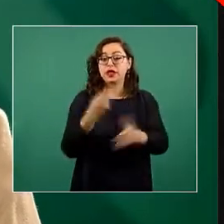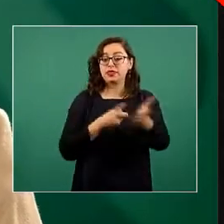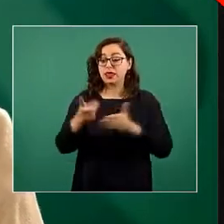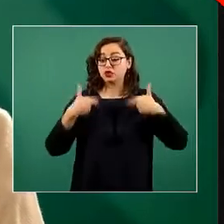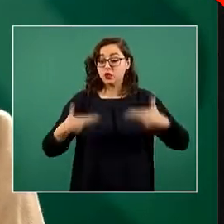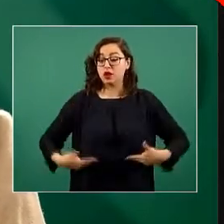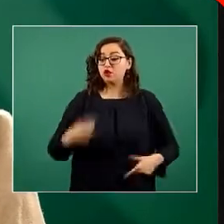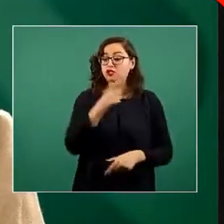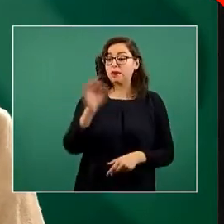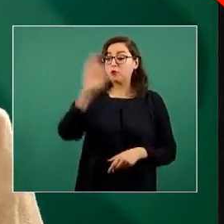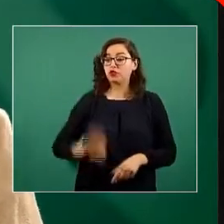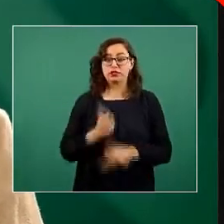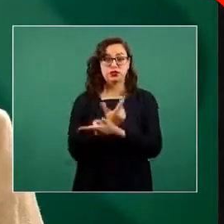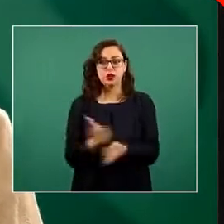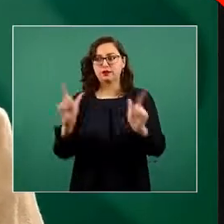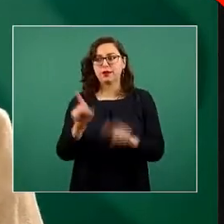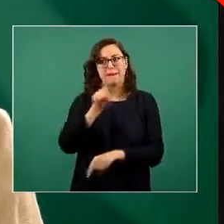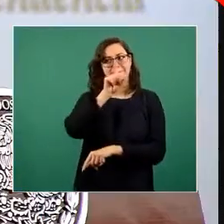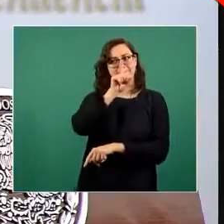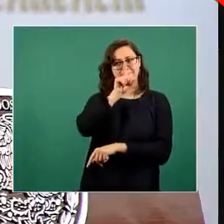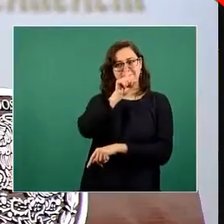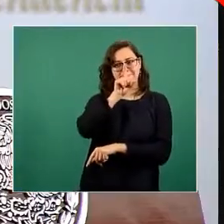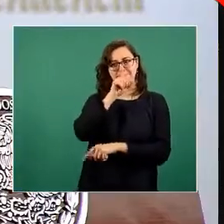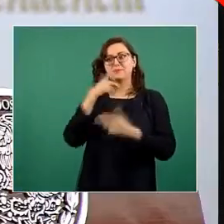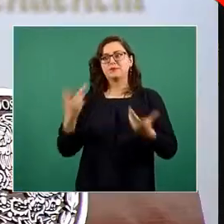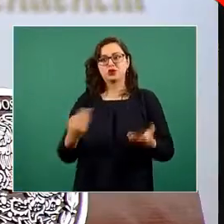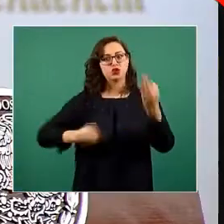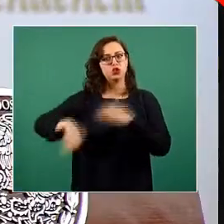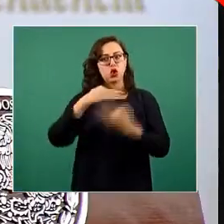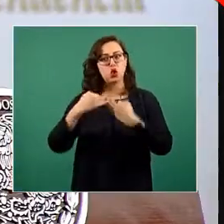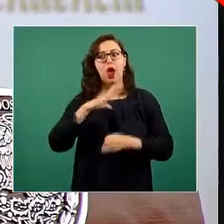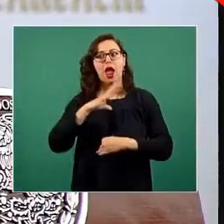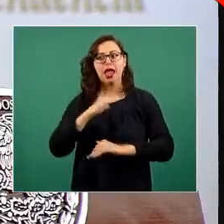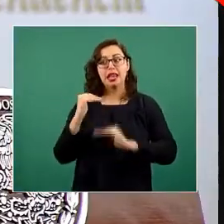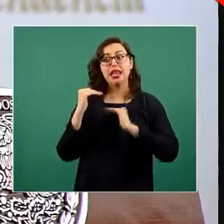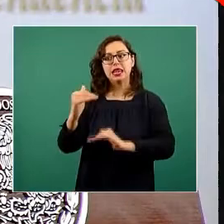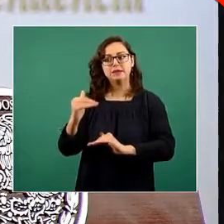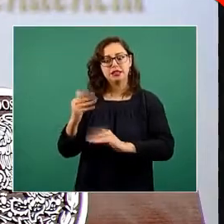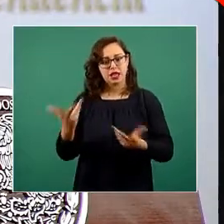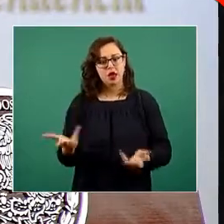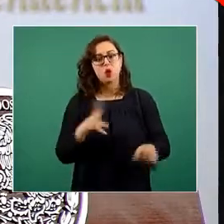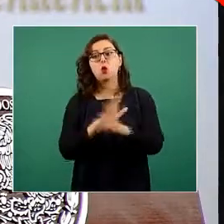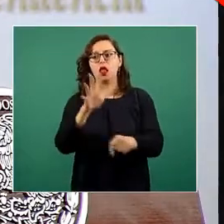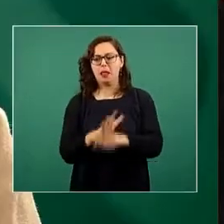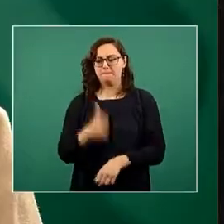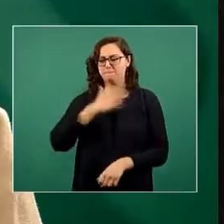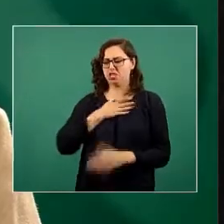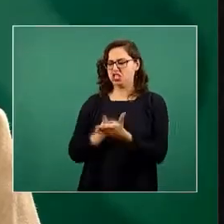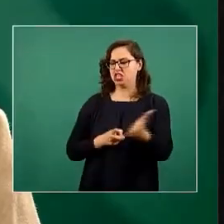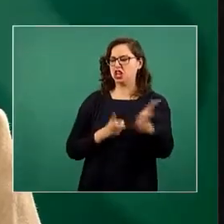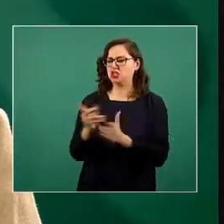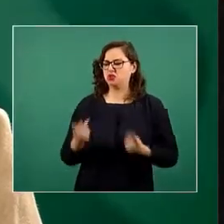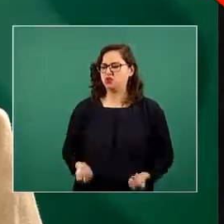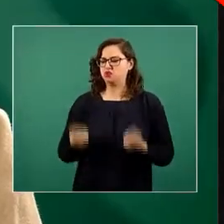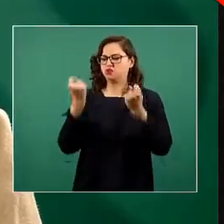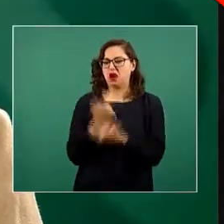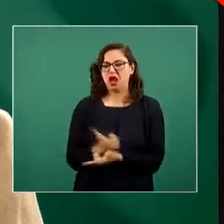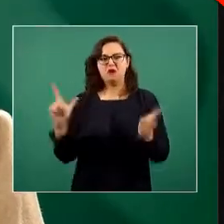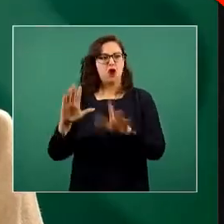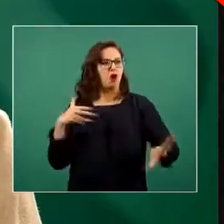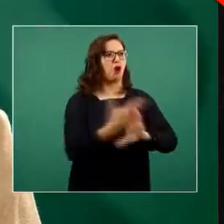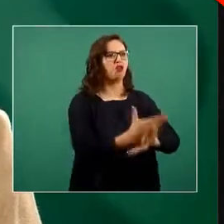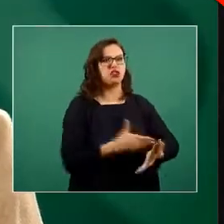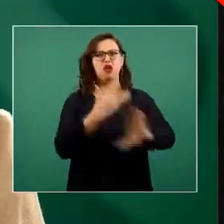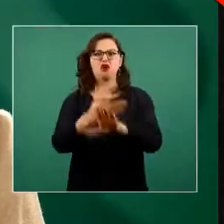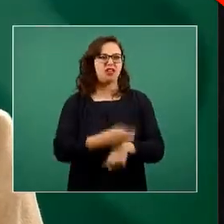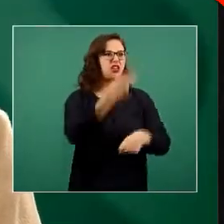absoluto. Todos los derechos humanos tienen restricciones. ¿Y cuáles son estas restricciones? Cuando afectas a terceros,